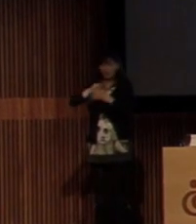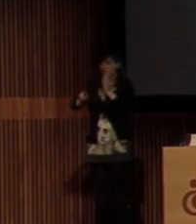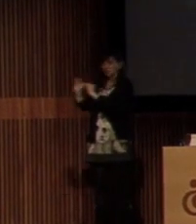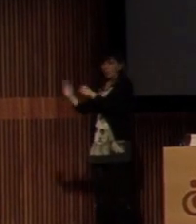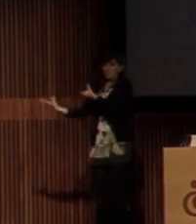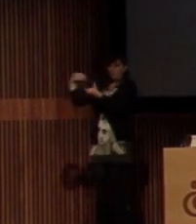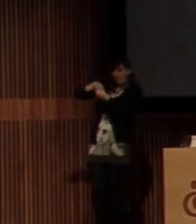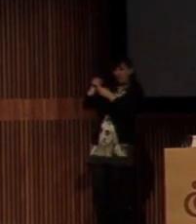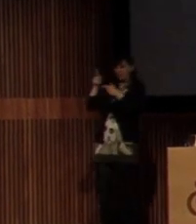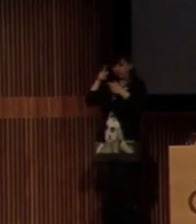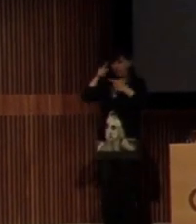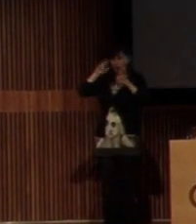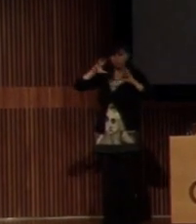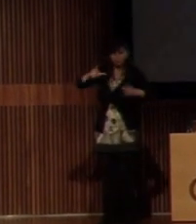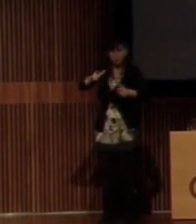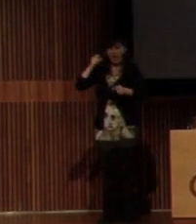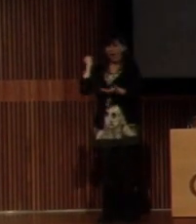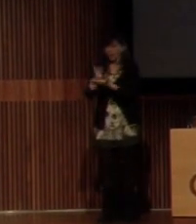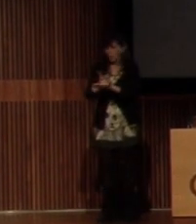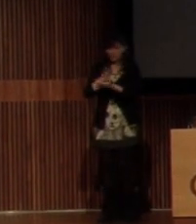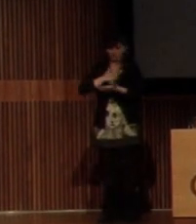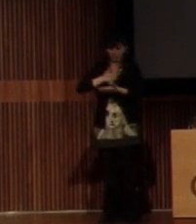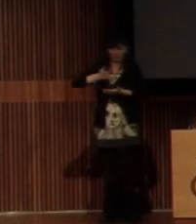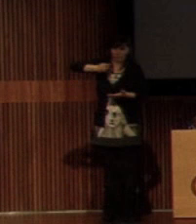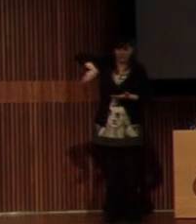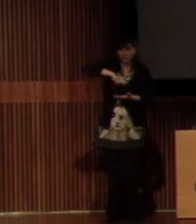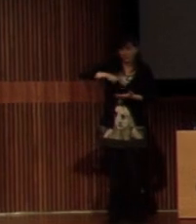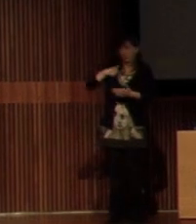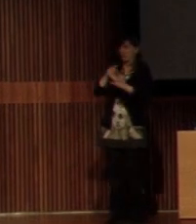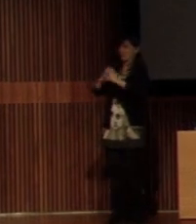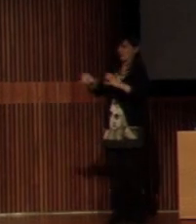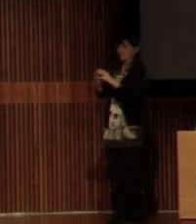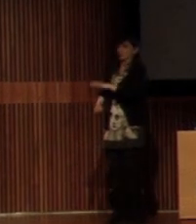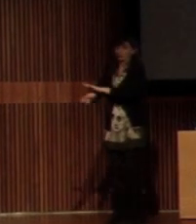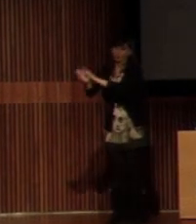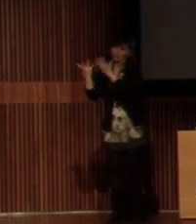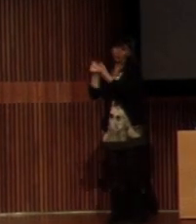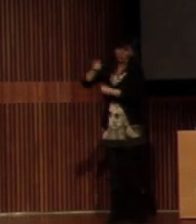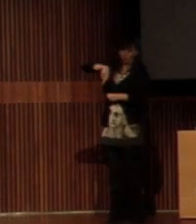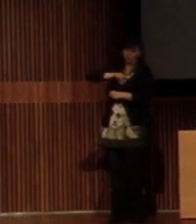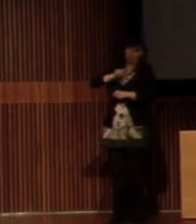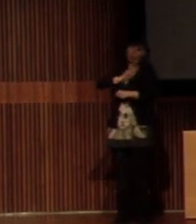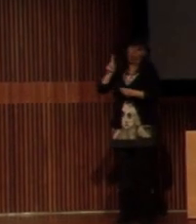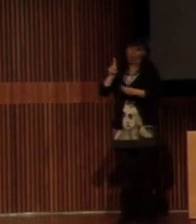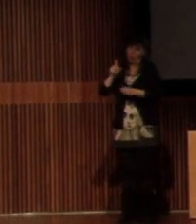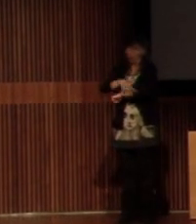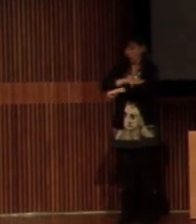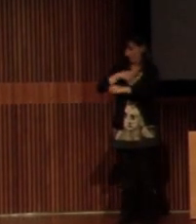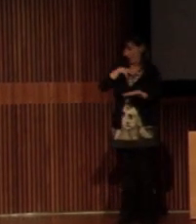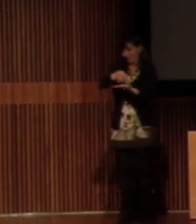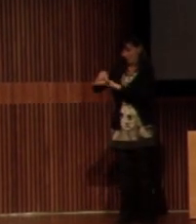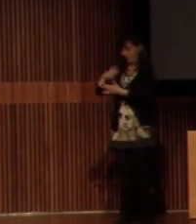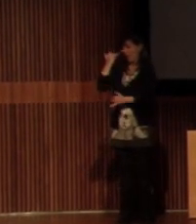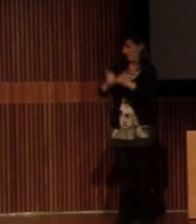implicación y su clara apuesta, que deseamos que continúe con las organizaciones no gubernamentales para que nadie se